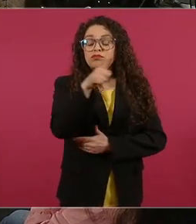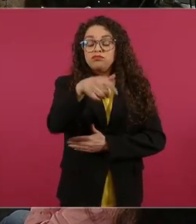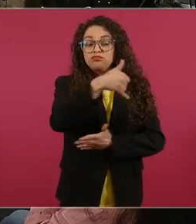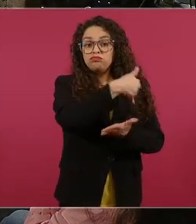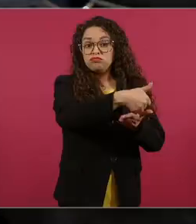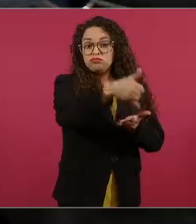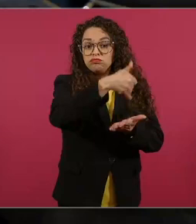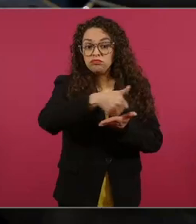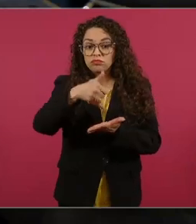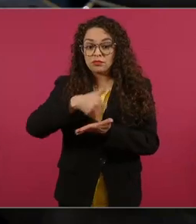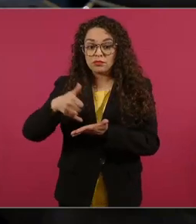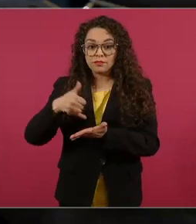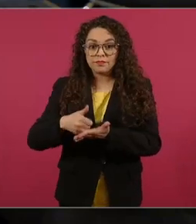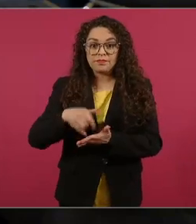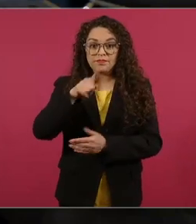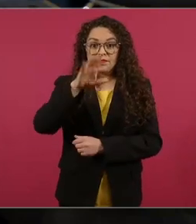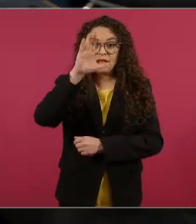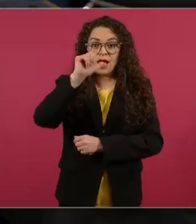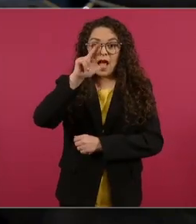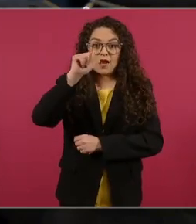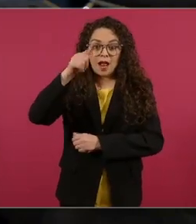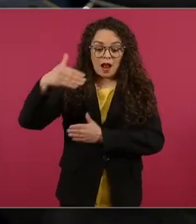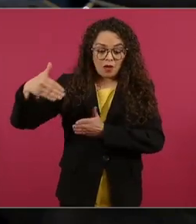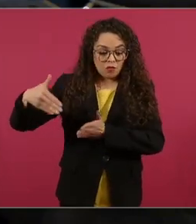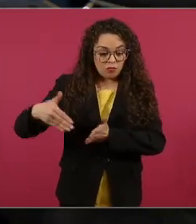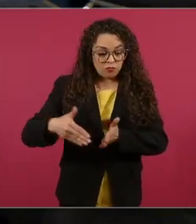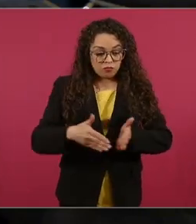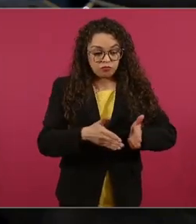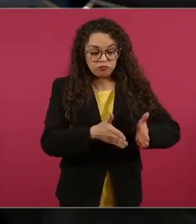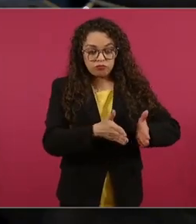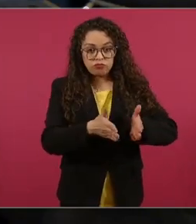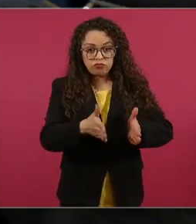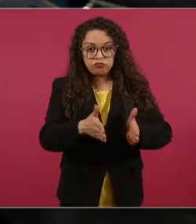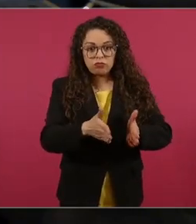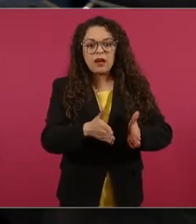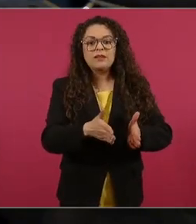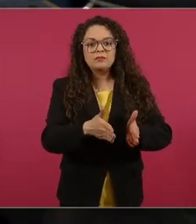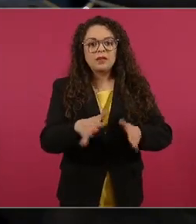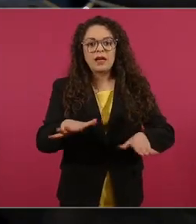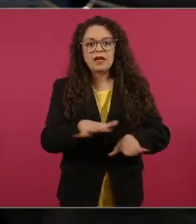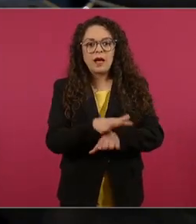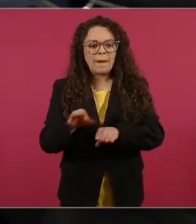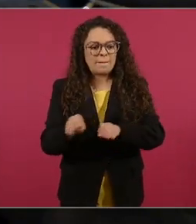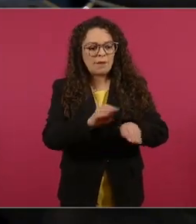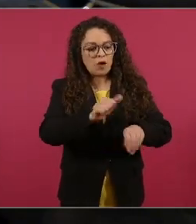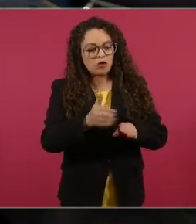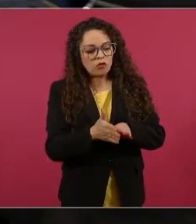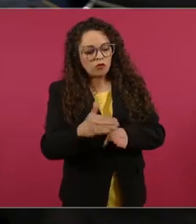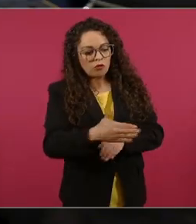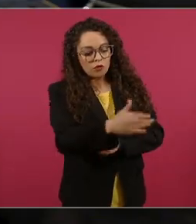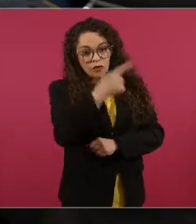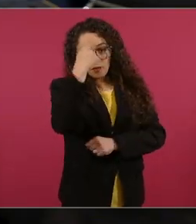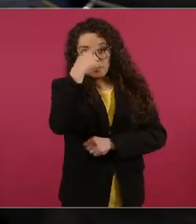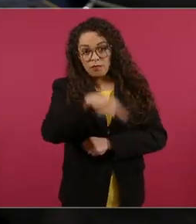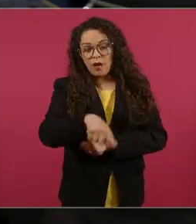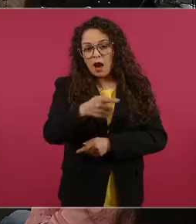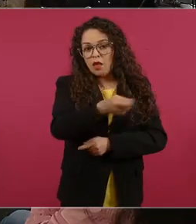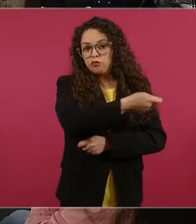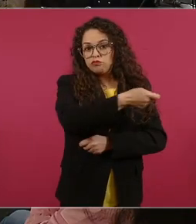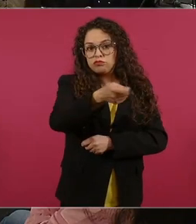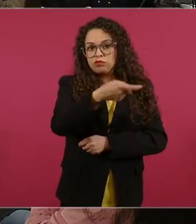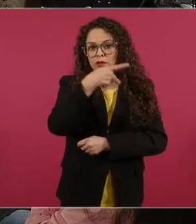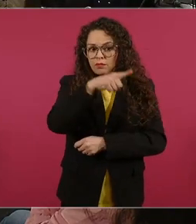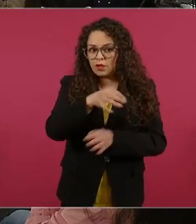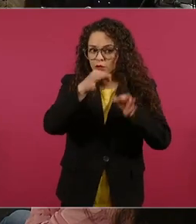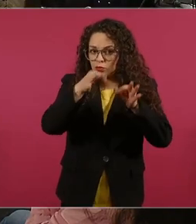los canales, los riegos, hacia otras tierras que no son parte de lo que se maneja. Sabemos que el